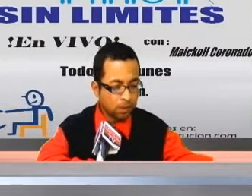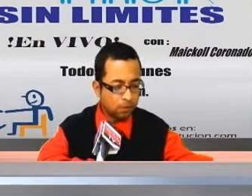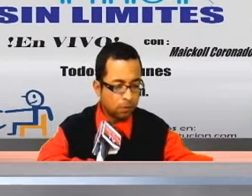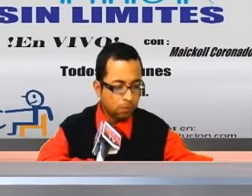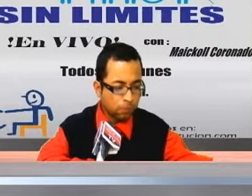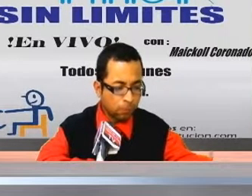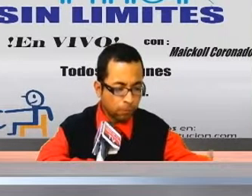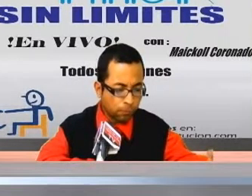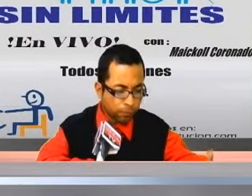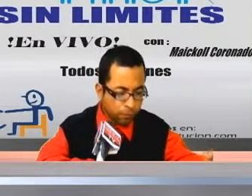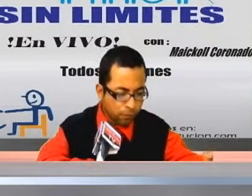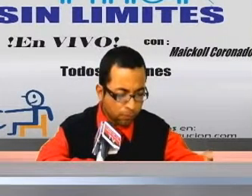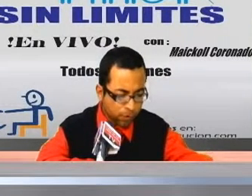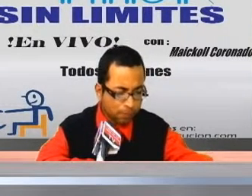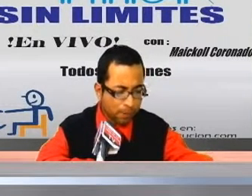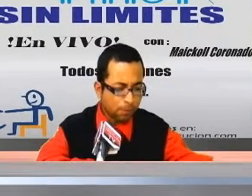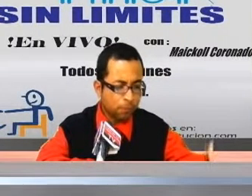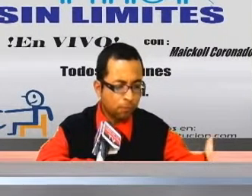internet,